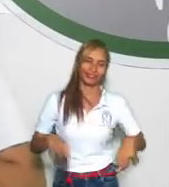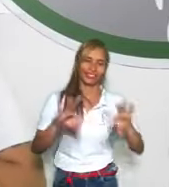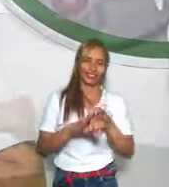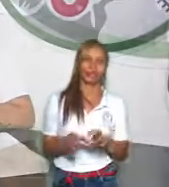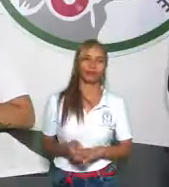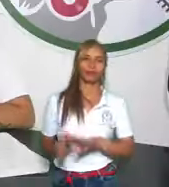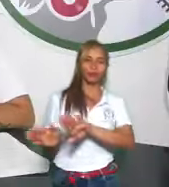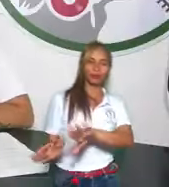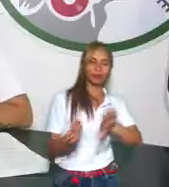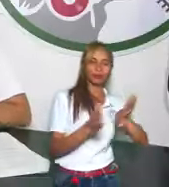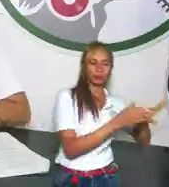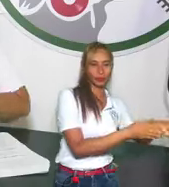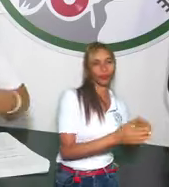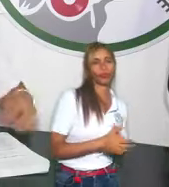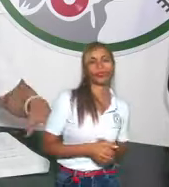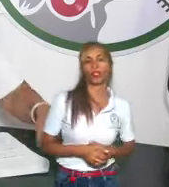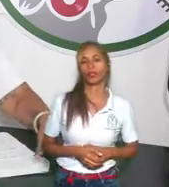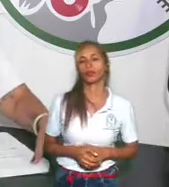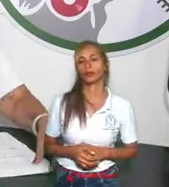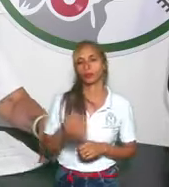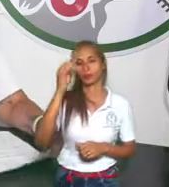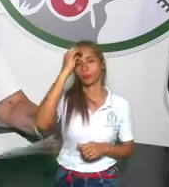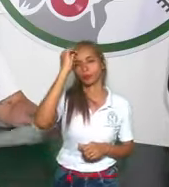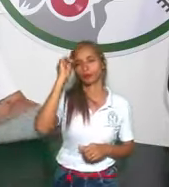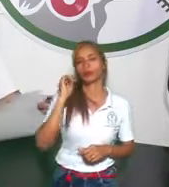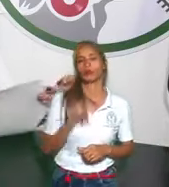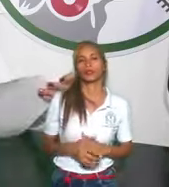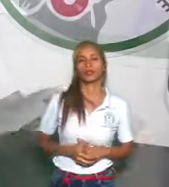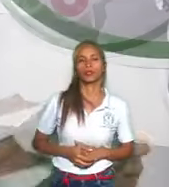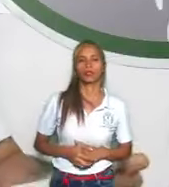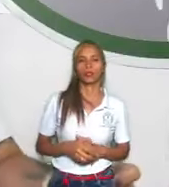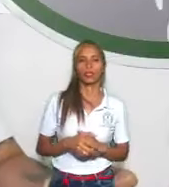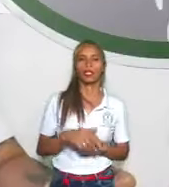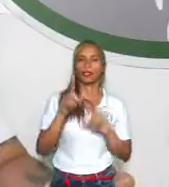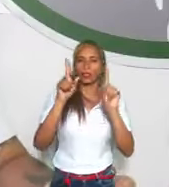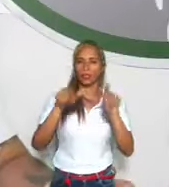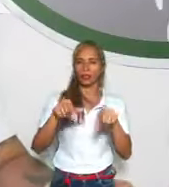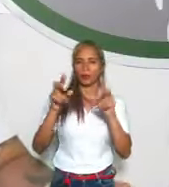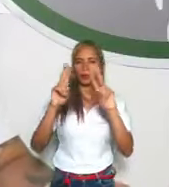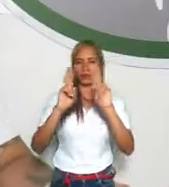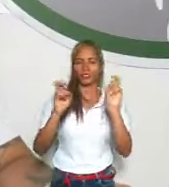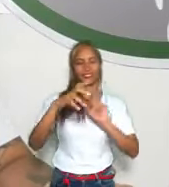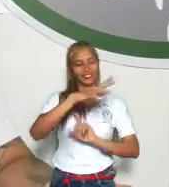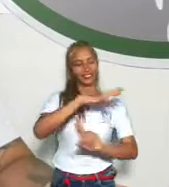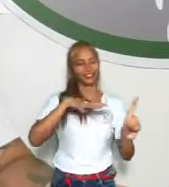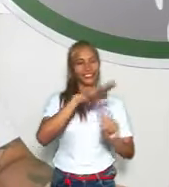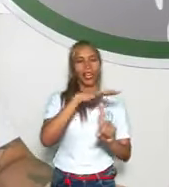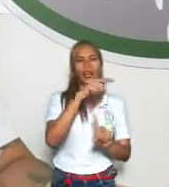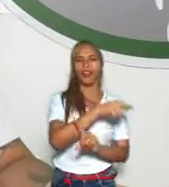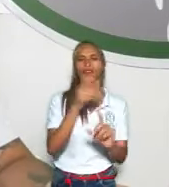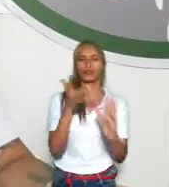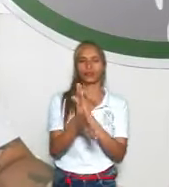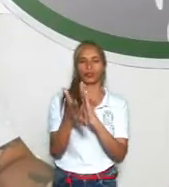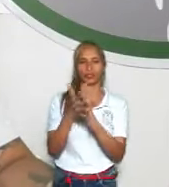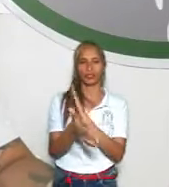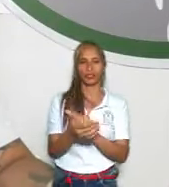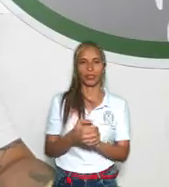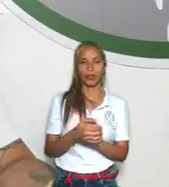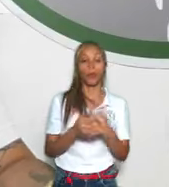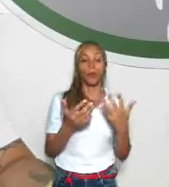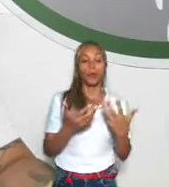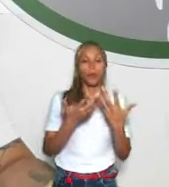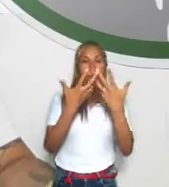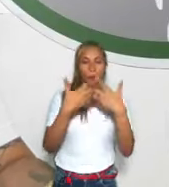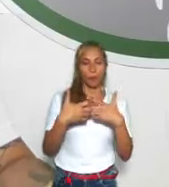en Empresas Públicas de Calarcá, también hablando del ambiente. Continuamos con la información porque Empresas Públicas de